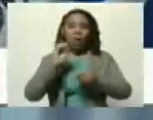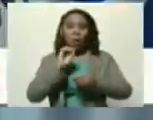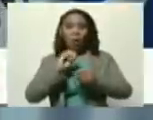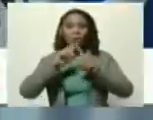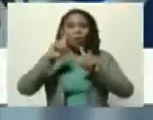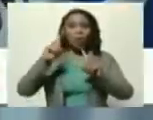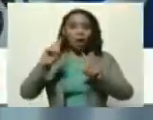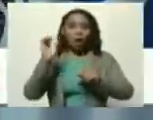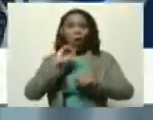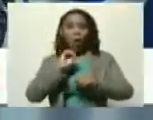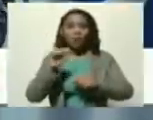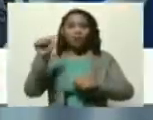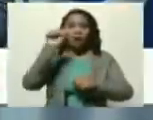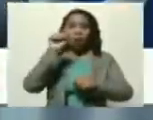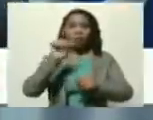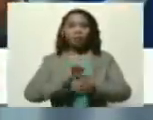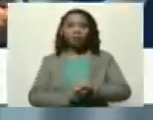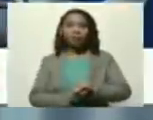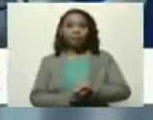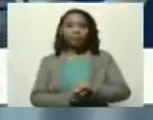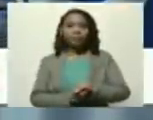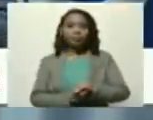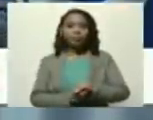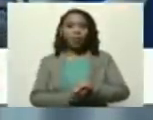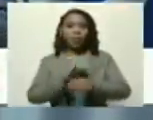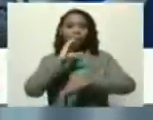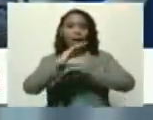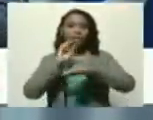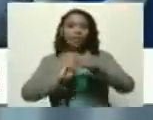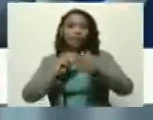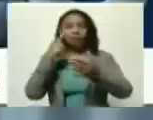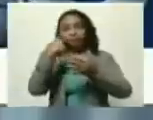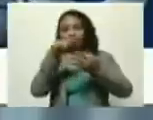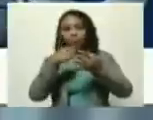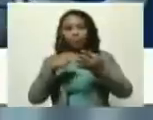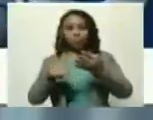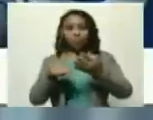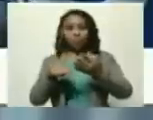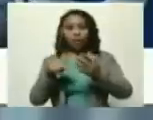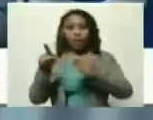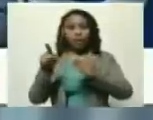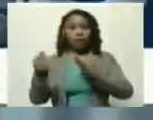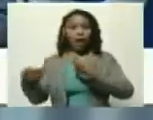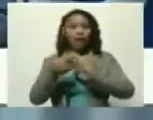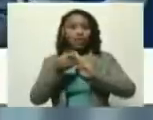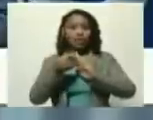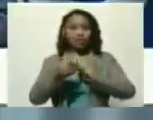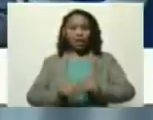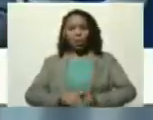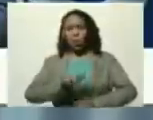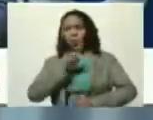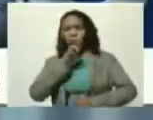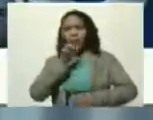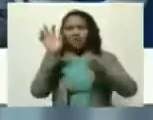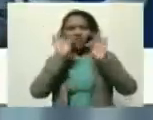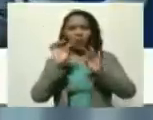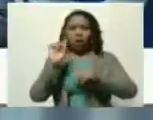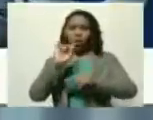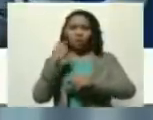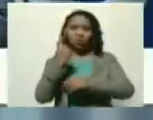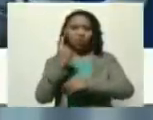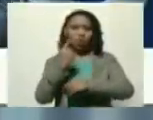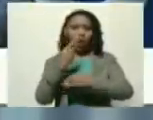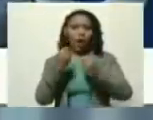de Hidrocapital, de Cantv, etcétera, se afecta de manera terrible no solo la